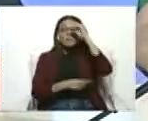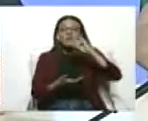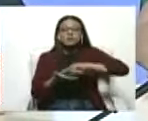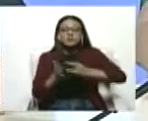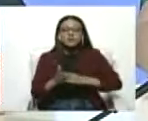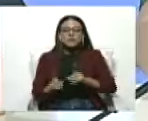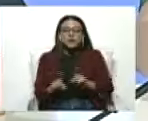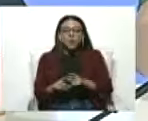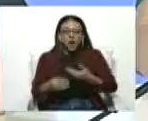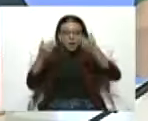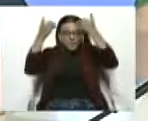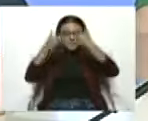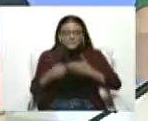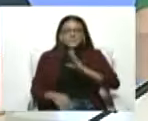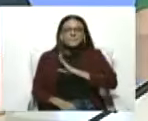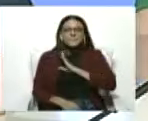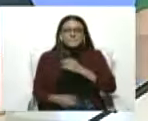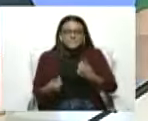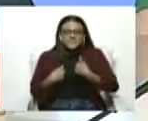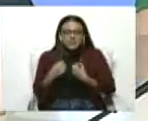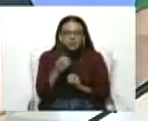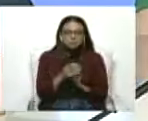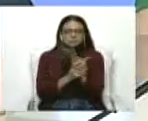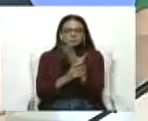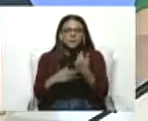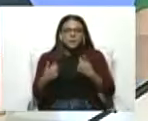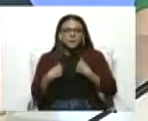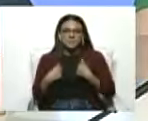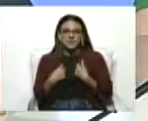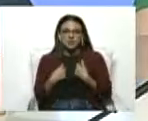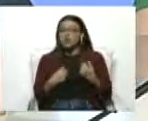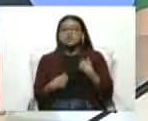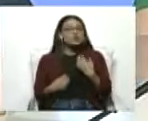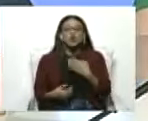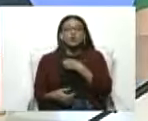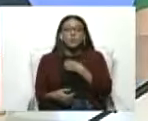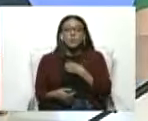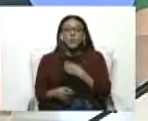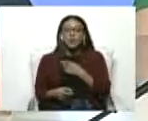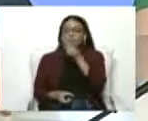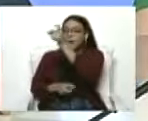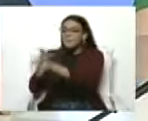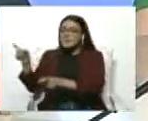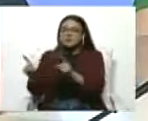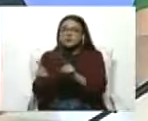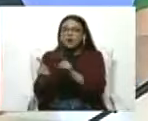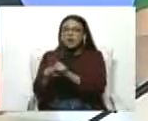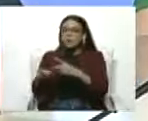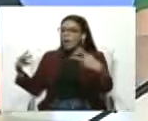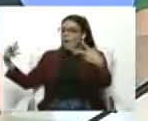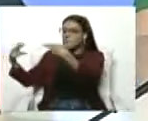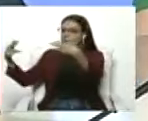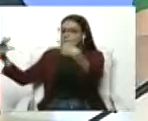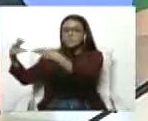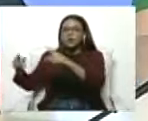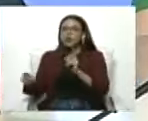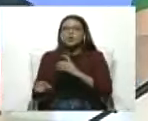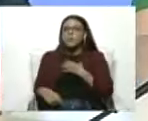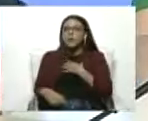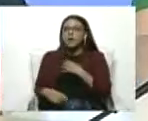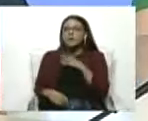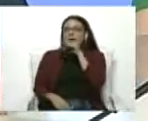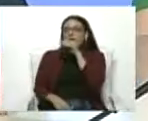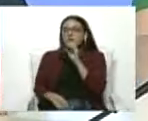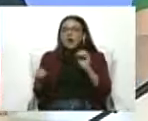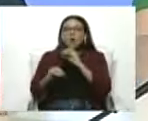Es algo personal. Nosotros no le podemos quitar el derecho a las personas a opinar, a expresarse.